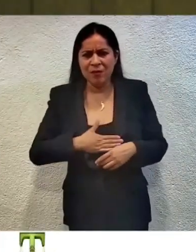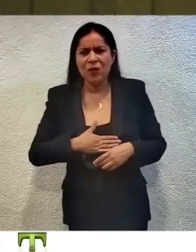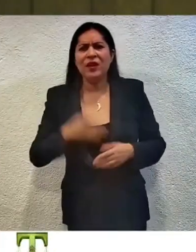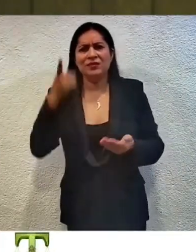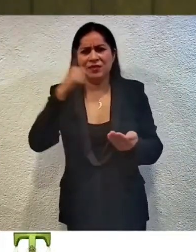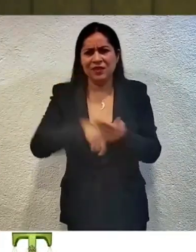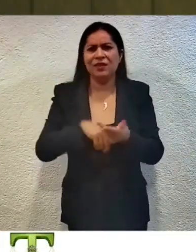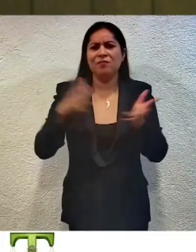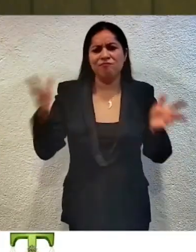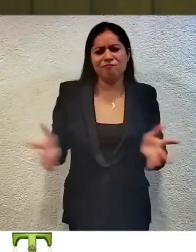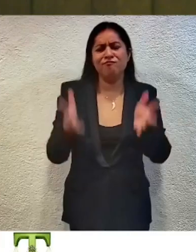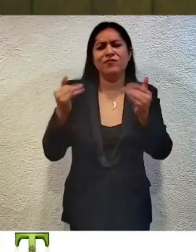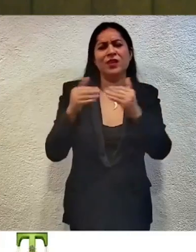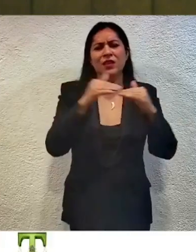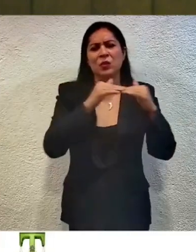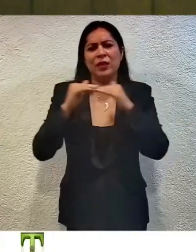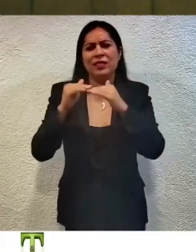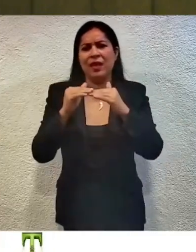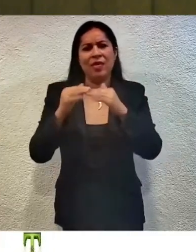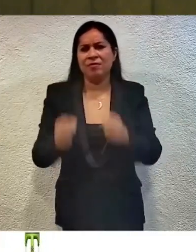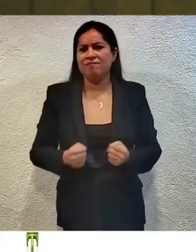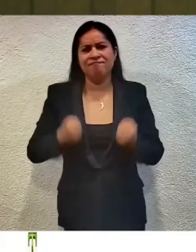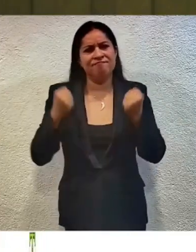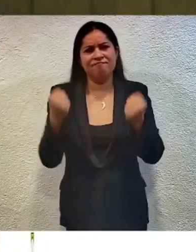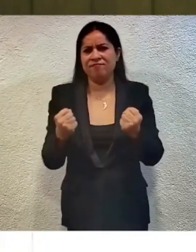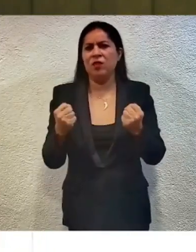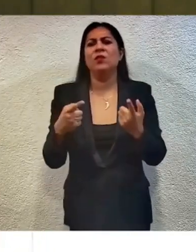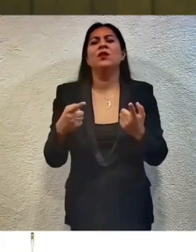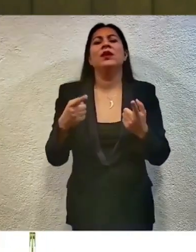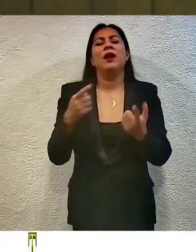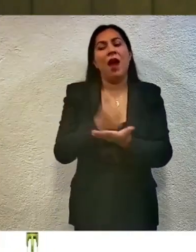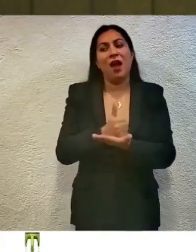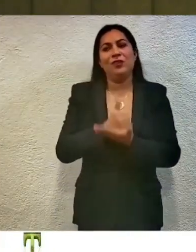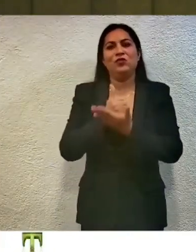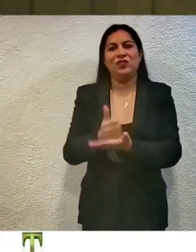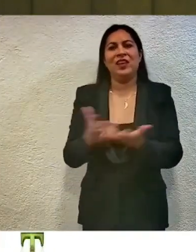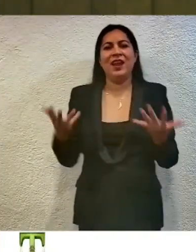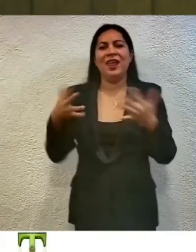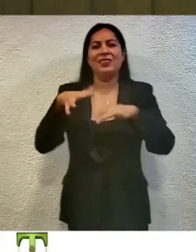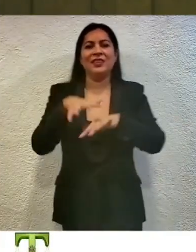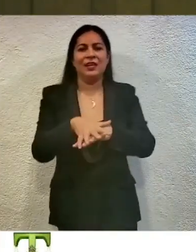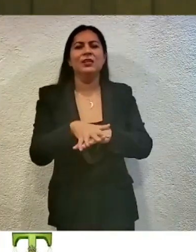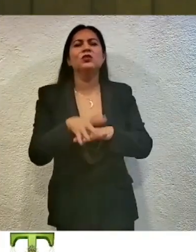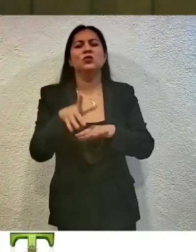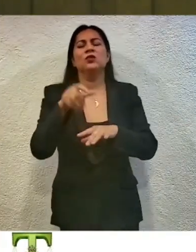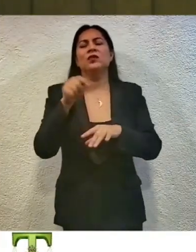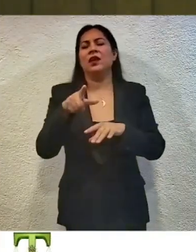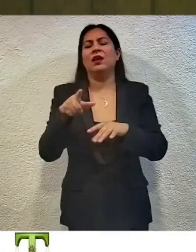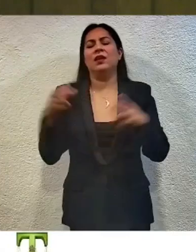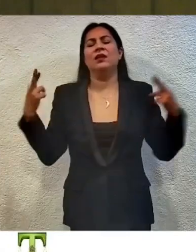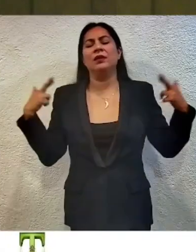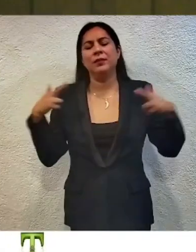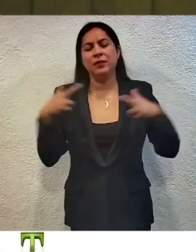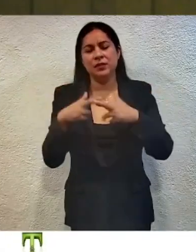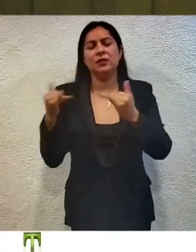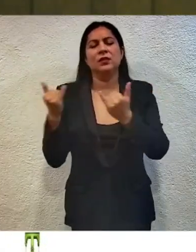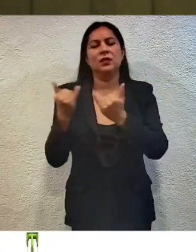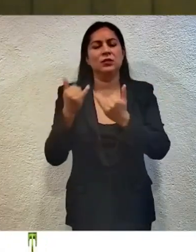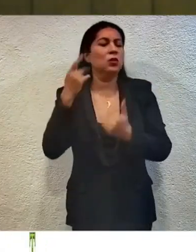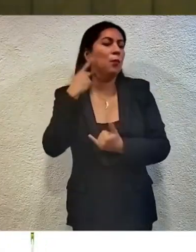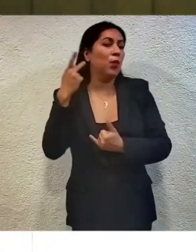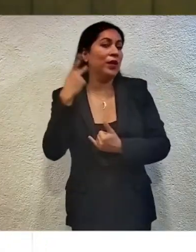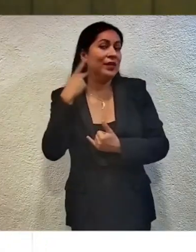el principio de paridad de género, contribuir a la integración de los órganos de representación